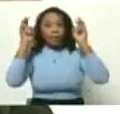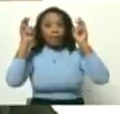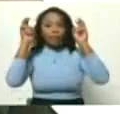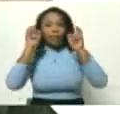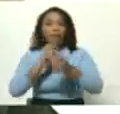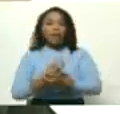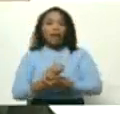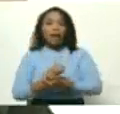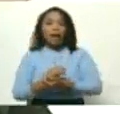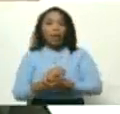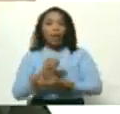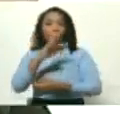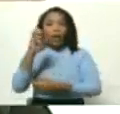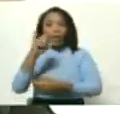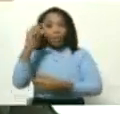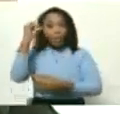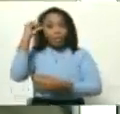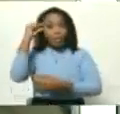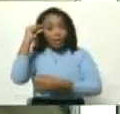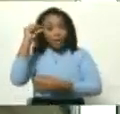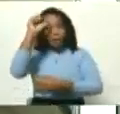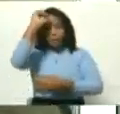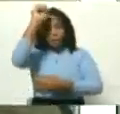también lo que es la captura,